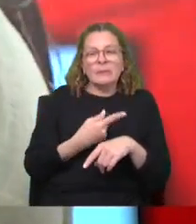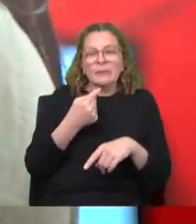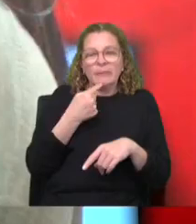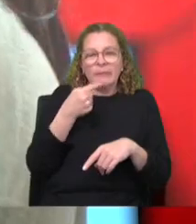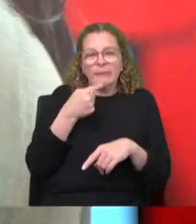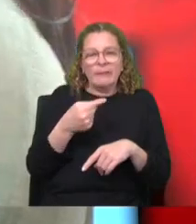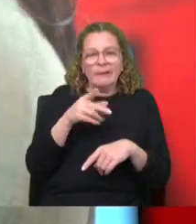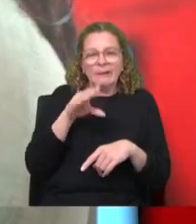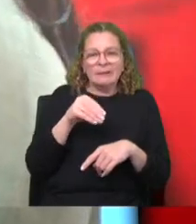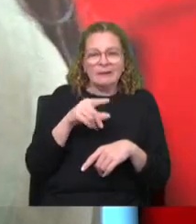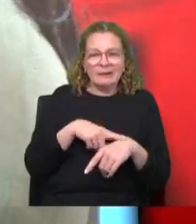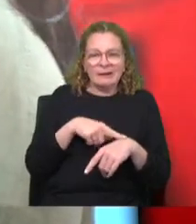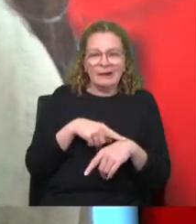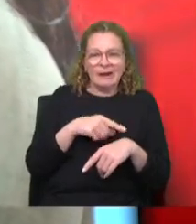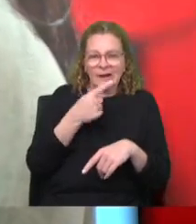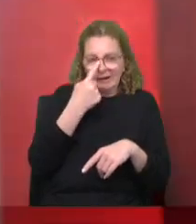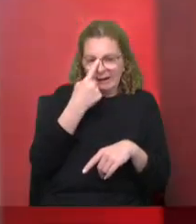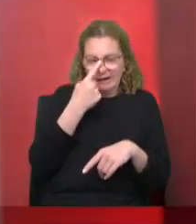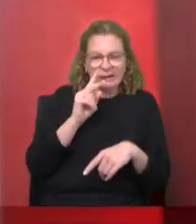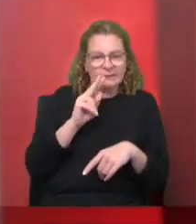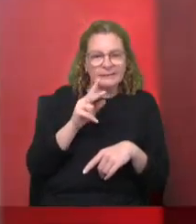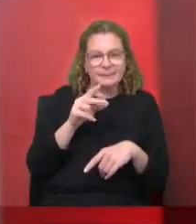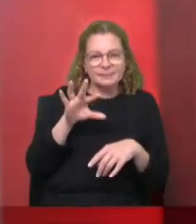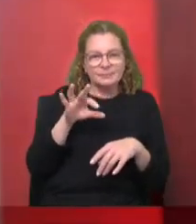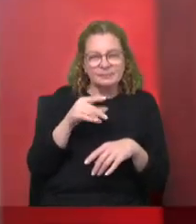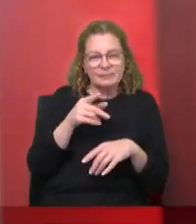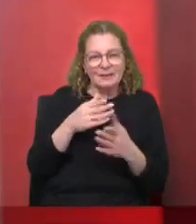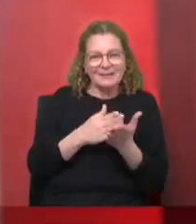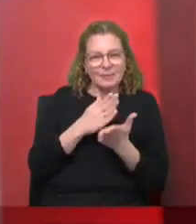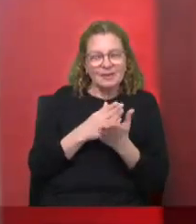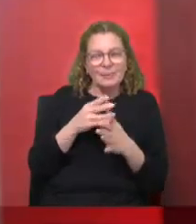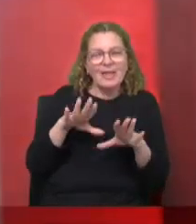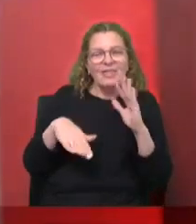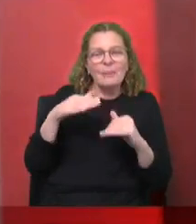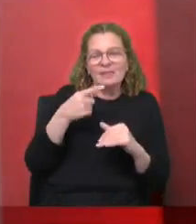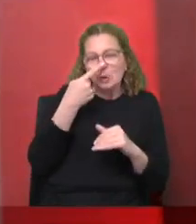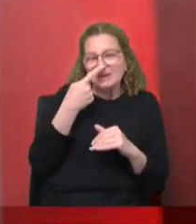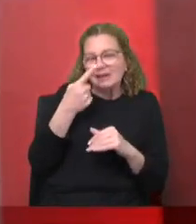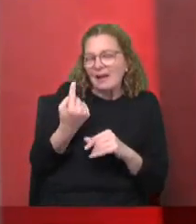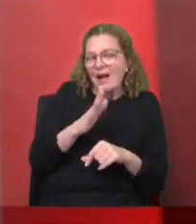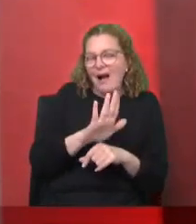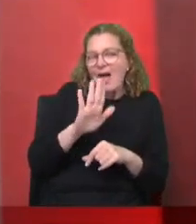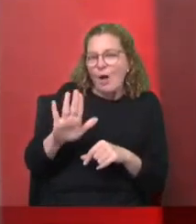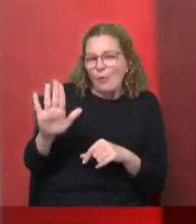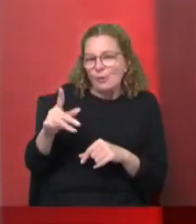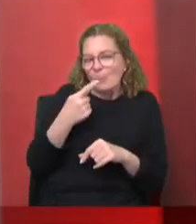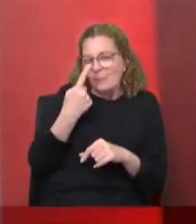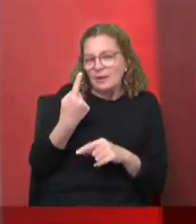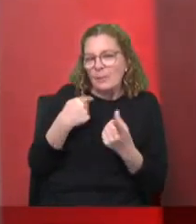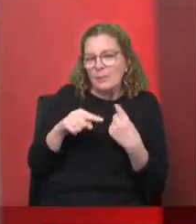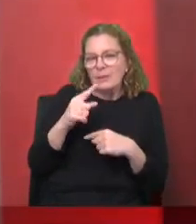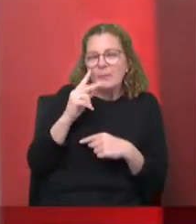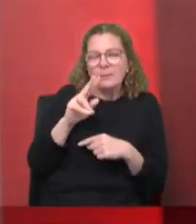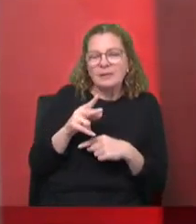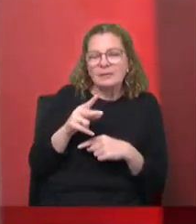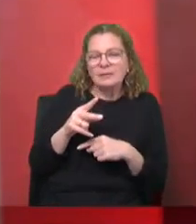recomendarías? Y, a ver, yo qué sé, la selección, lo que pasa es que siempre depende de los intereses de cada uno, pero me parece que, ta, mencionaste